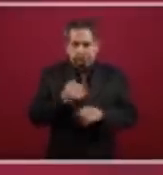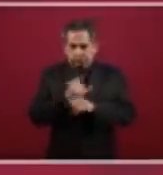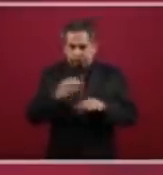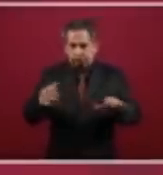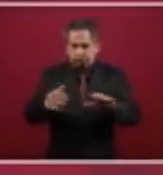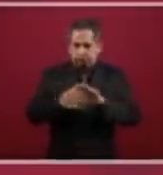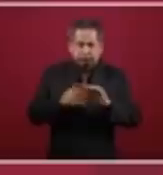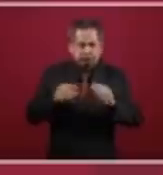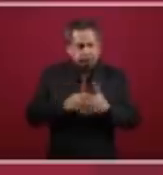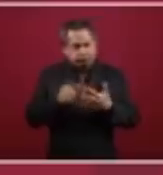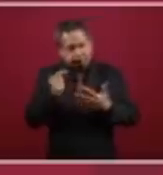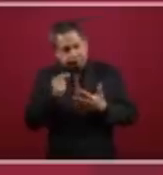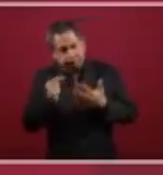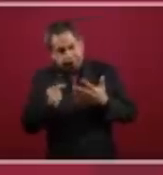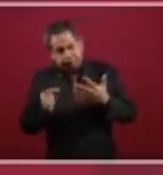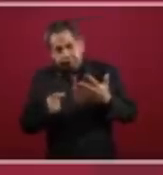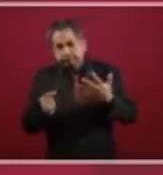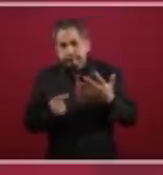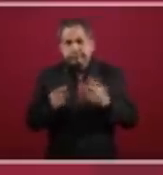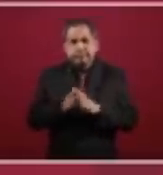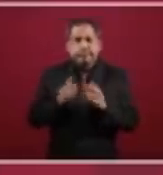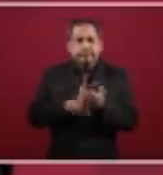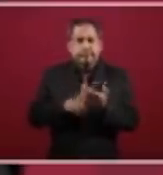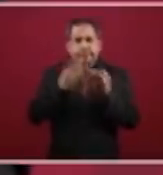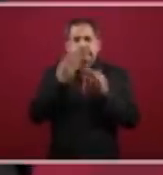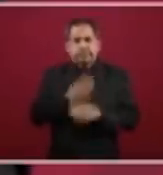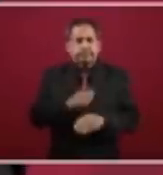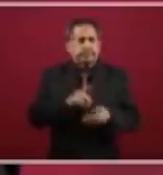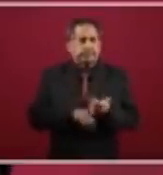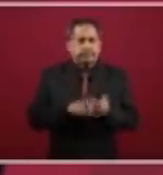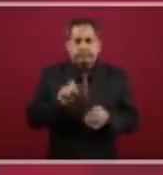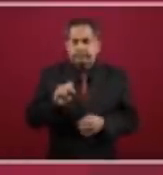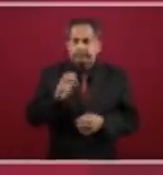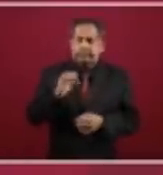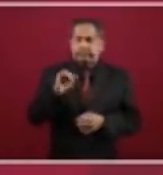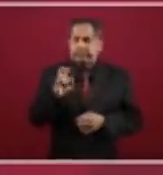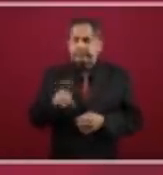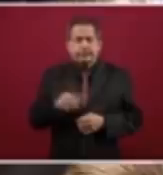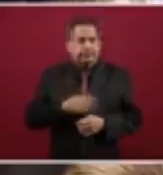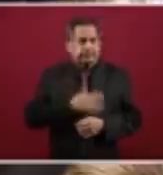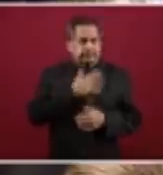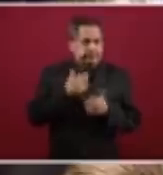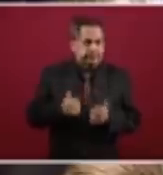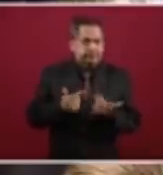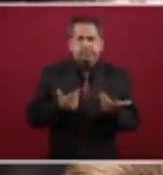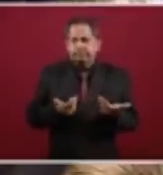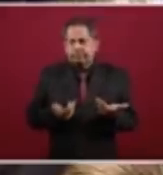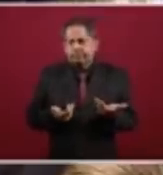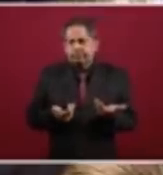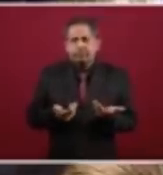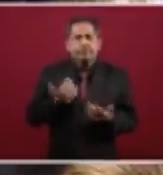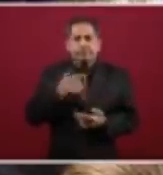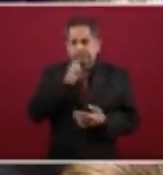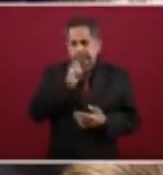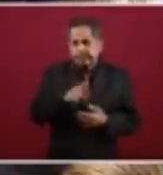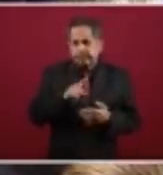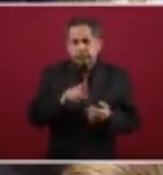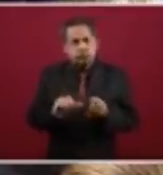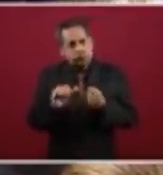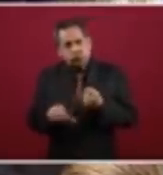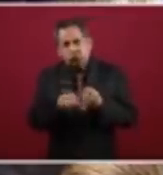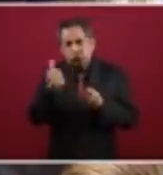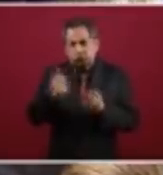informar sobre el Banco del Bienestar y también sobre los otros